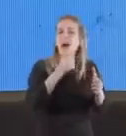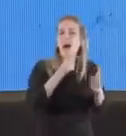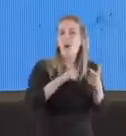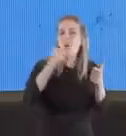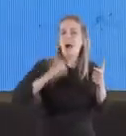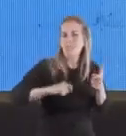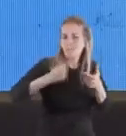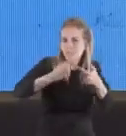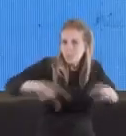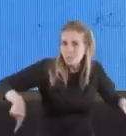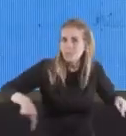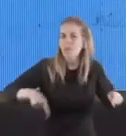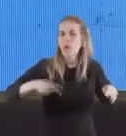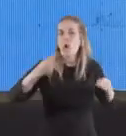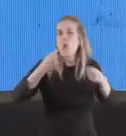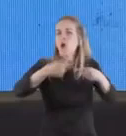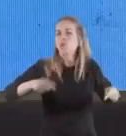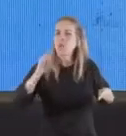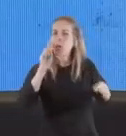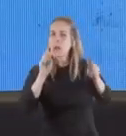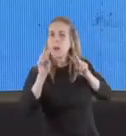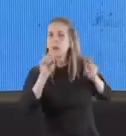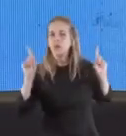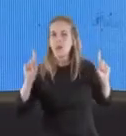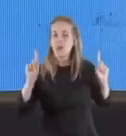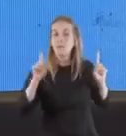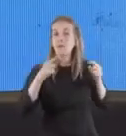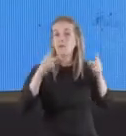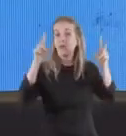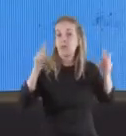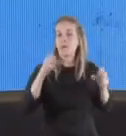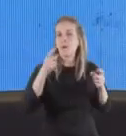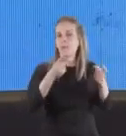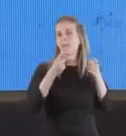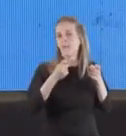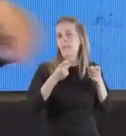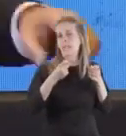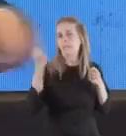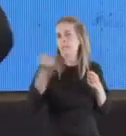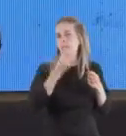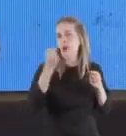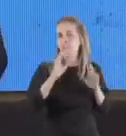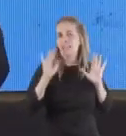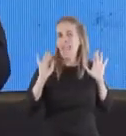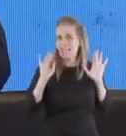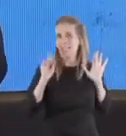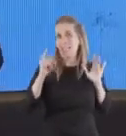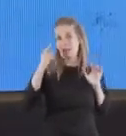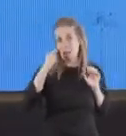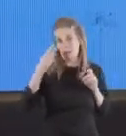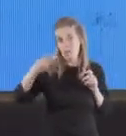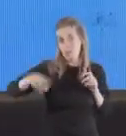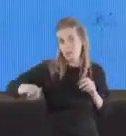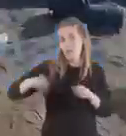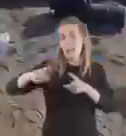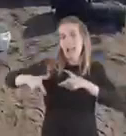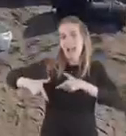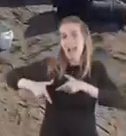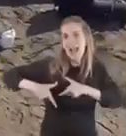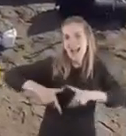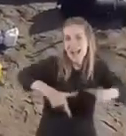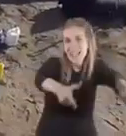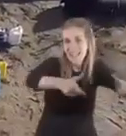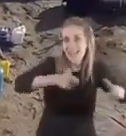placas Son obras que no se ven pero que Son imprescindibles por eso cuando cambian las cañerías de la capital